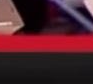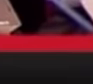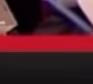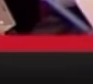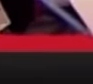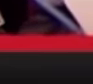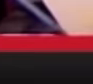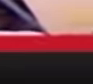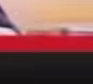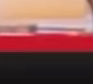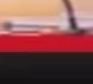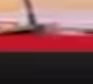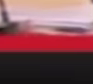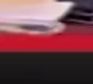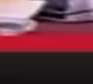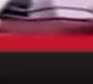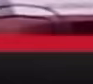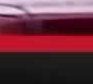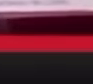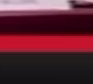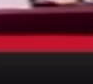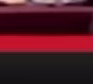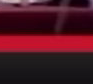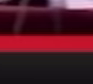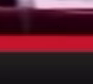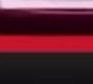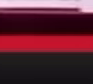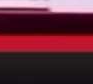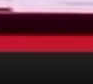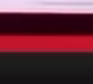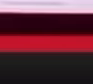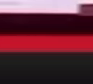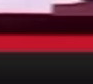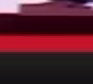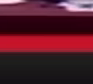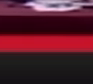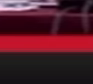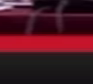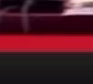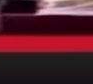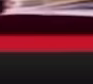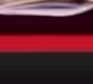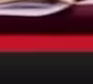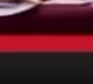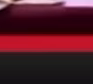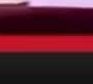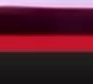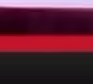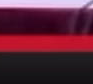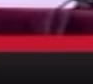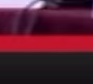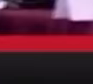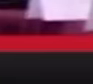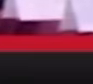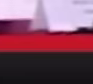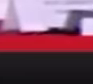Gracias, señor presidente. Solo para terminar, hay una pregunta que el señor alcalde no ha contestado, que es si es que durante su campaña